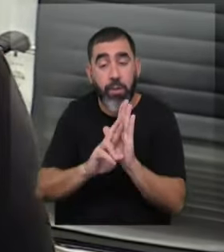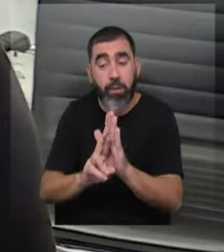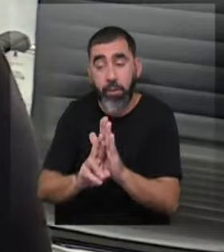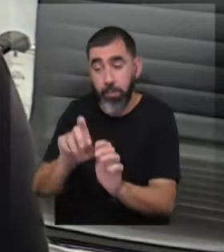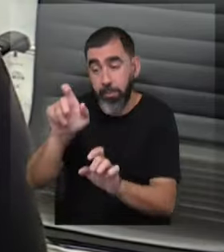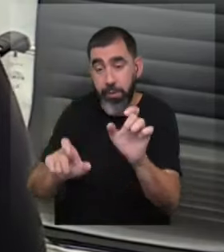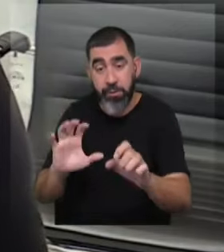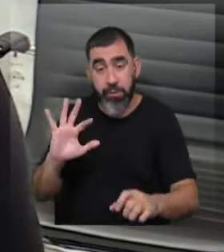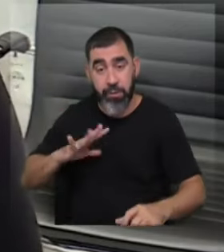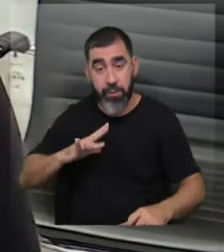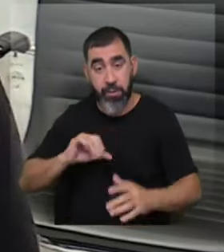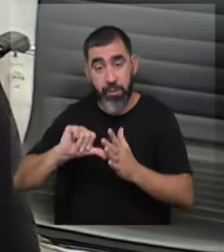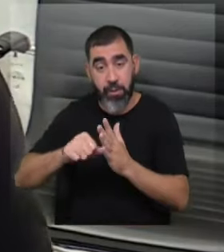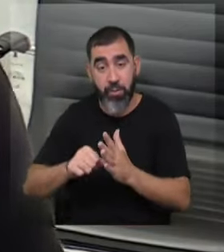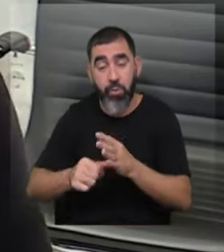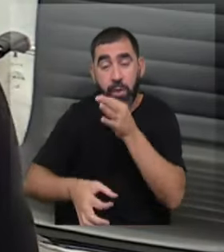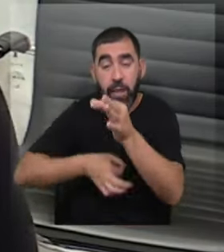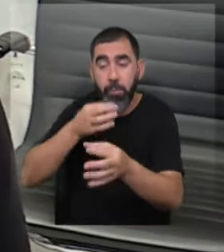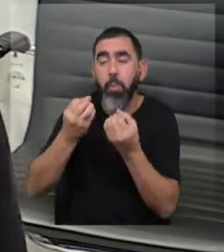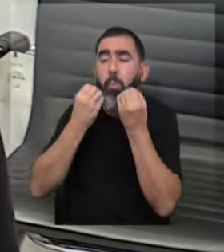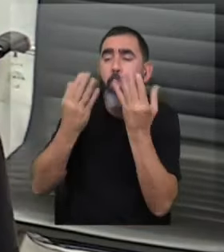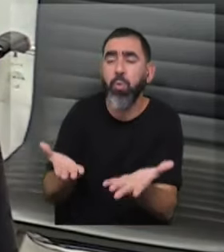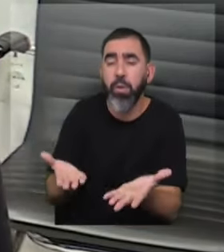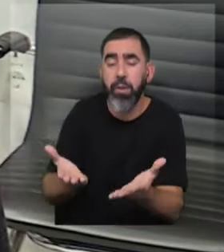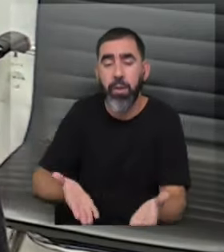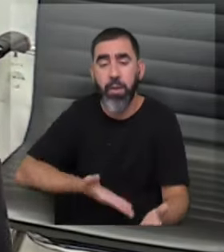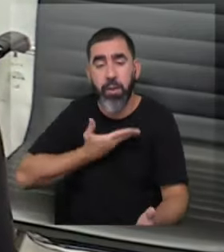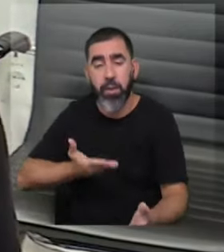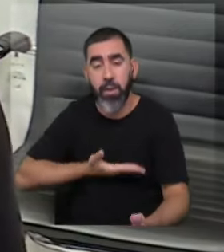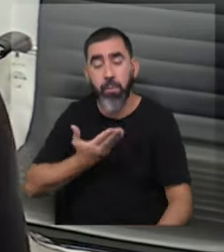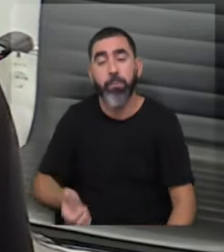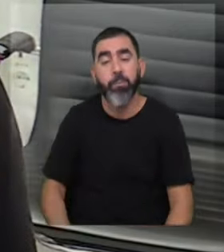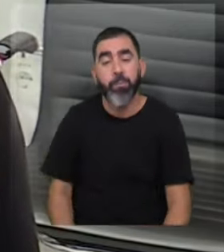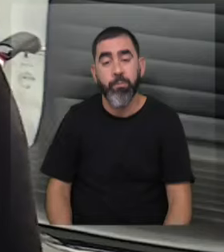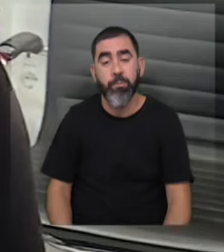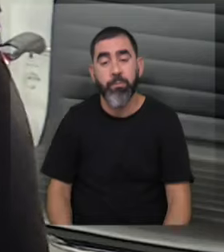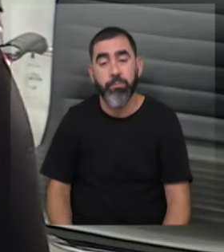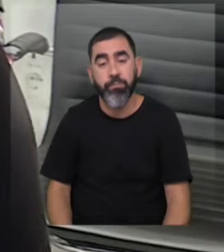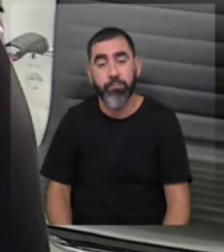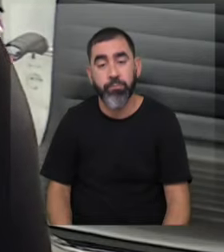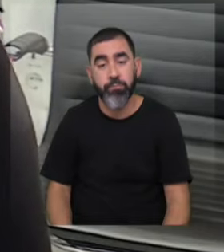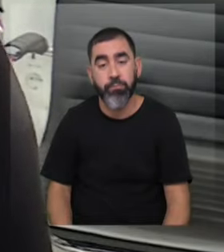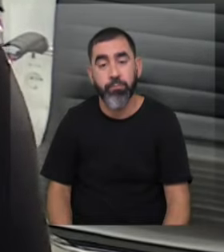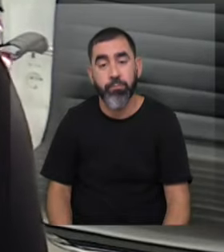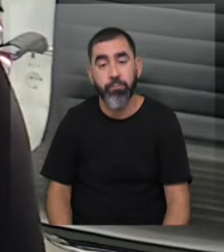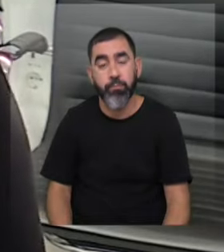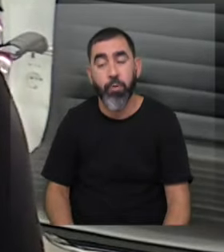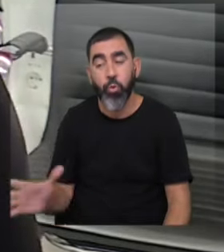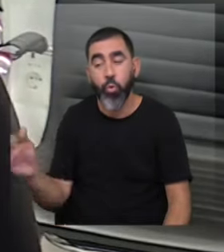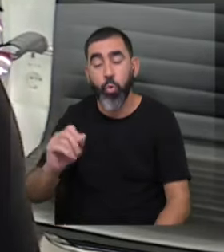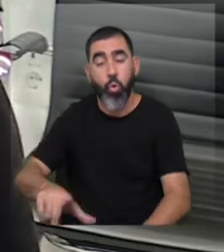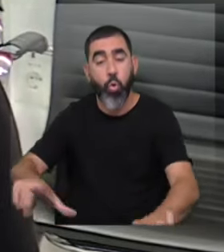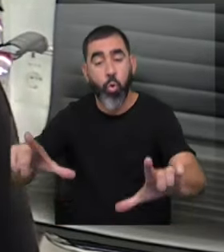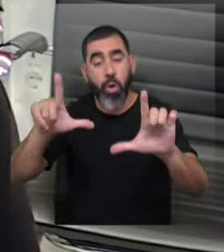representados, pero damos los motivos de por qué esos reclamos. Entonces, consideramos que todos los